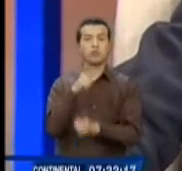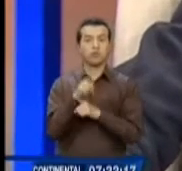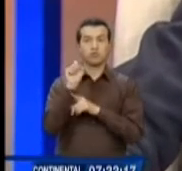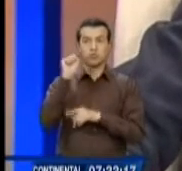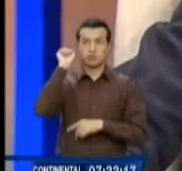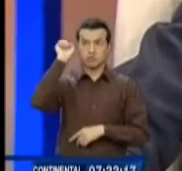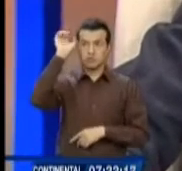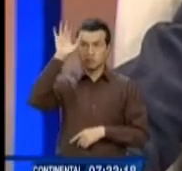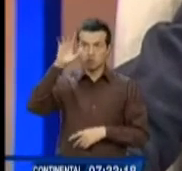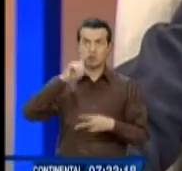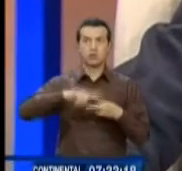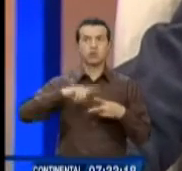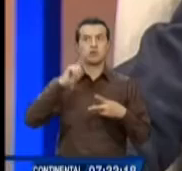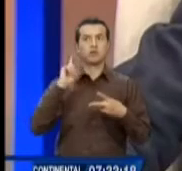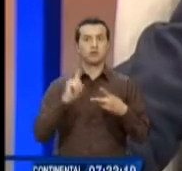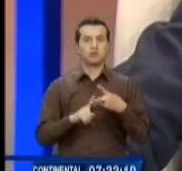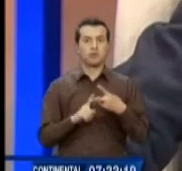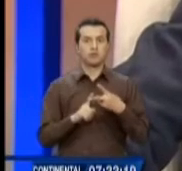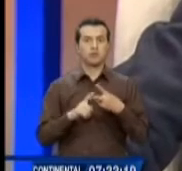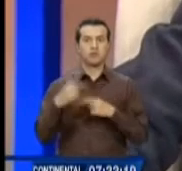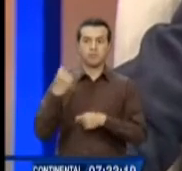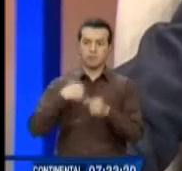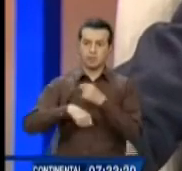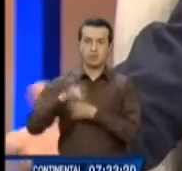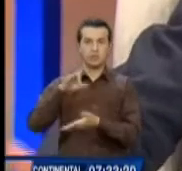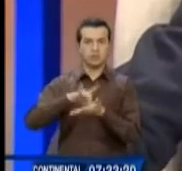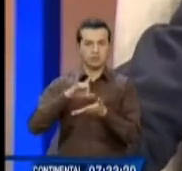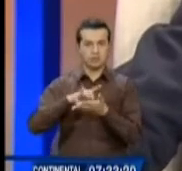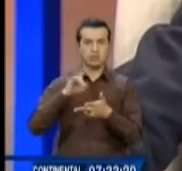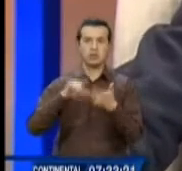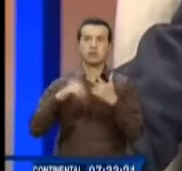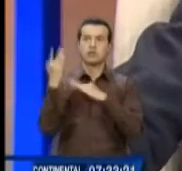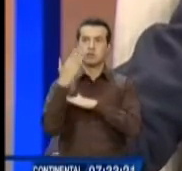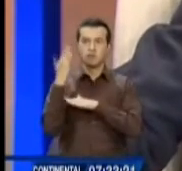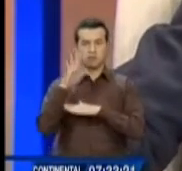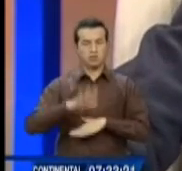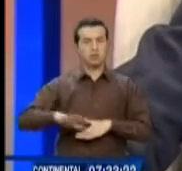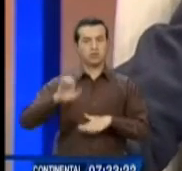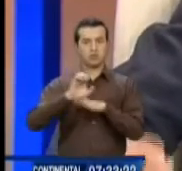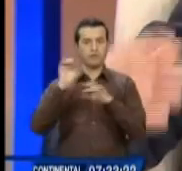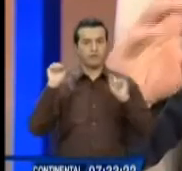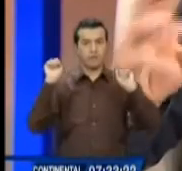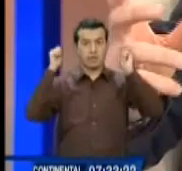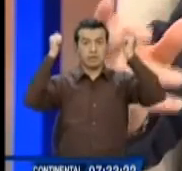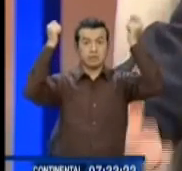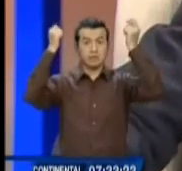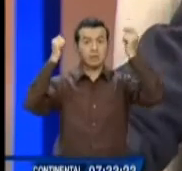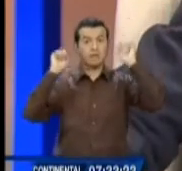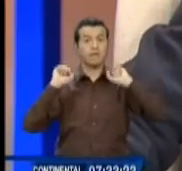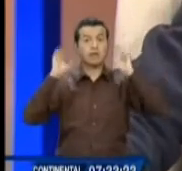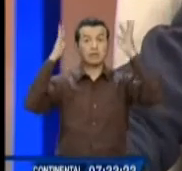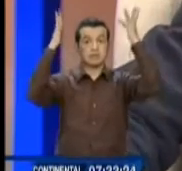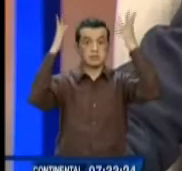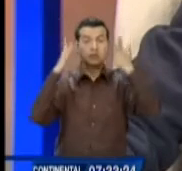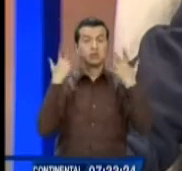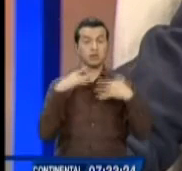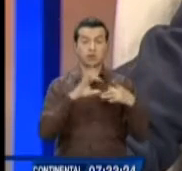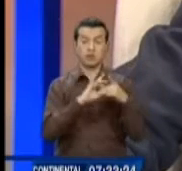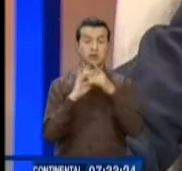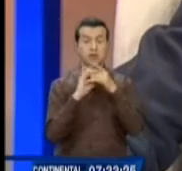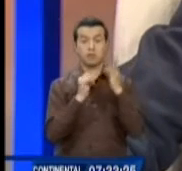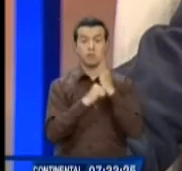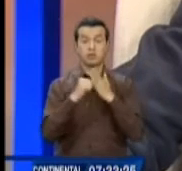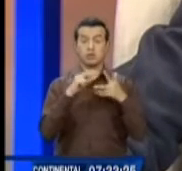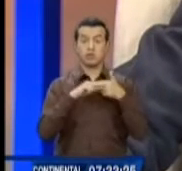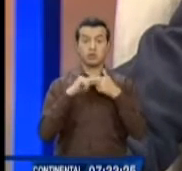vamos a hacer venta de DVDs, vamos a hacer televisión nacional, festivales. Tenemos también, estamos trabajando de la mano con el Ministerio de